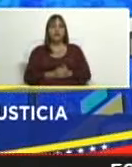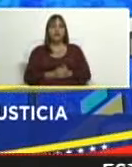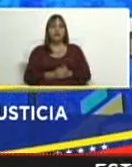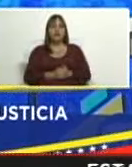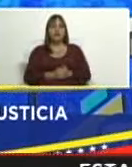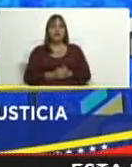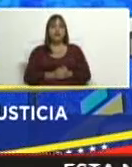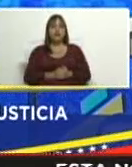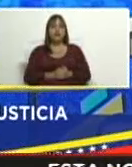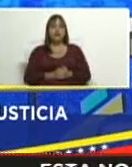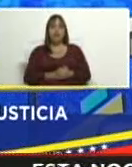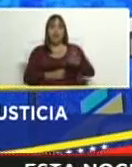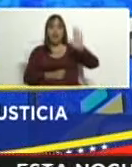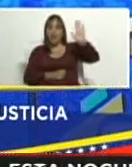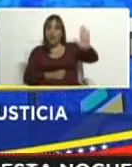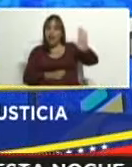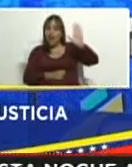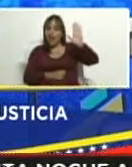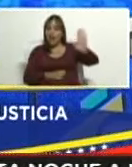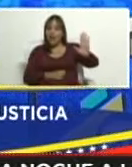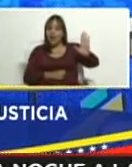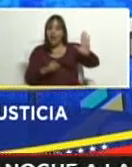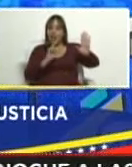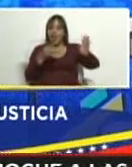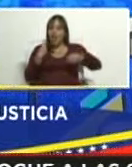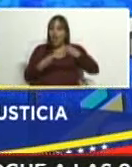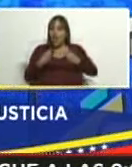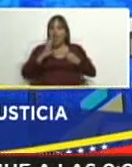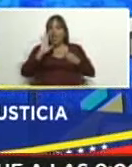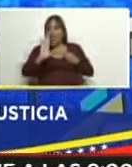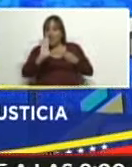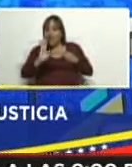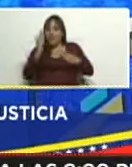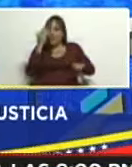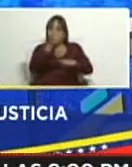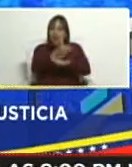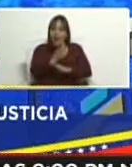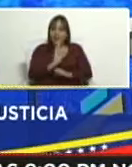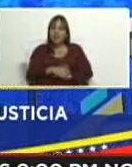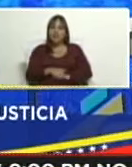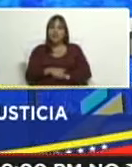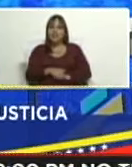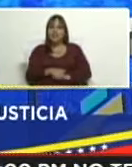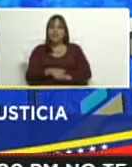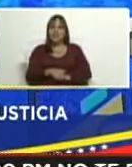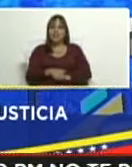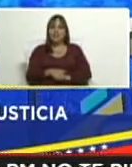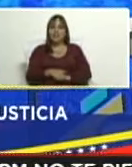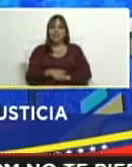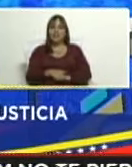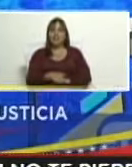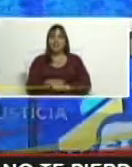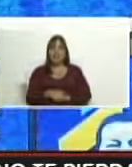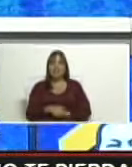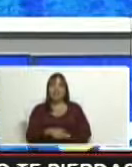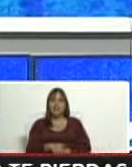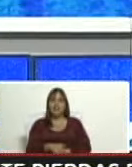un plan, ya vamos para allá, no desesperéis que ya vamos, para allá vamos.